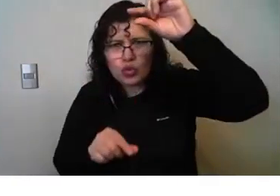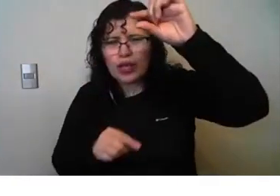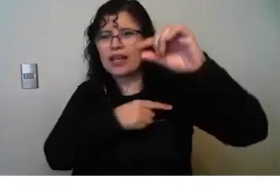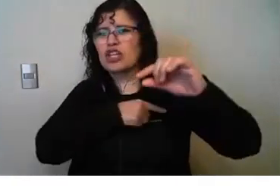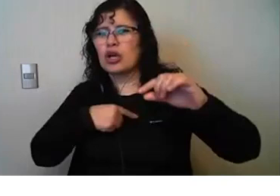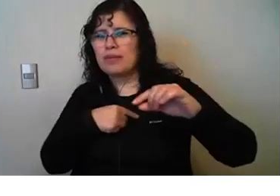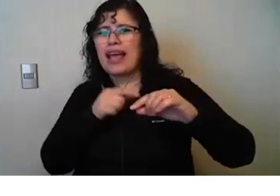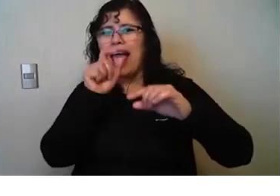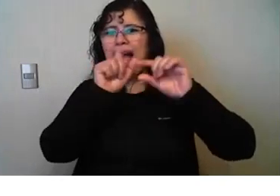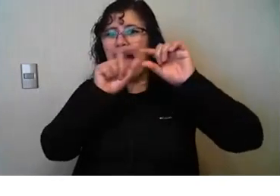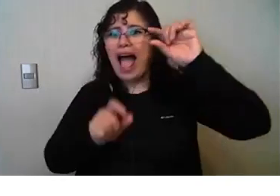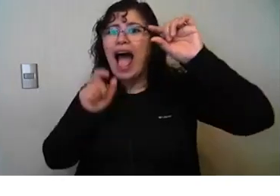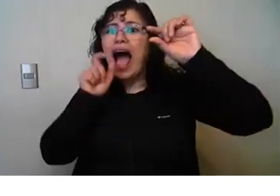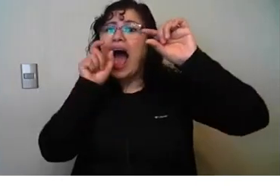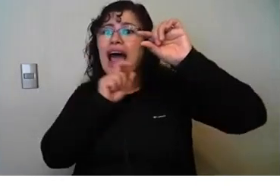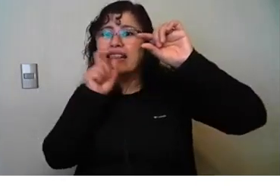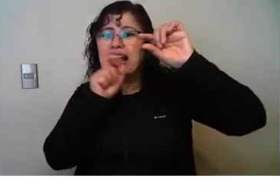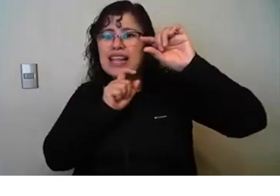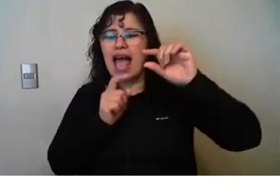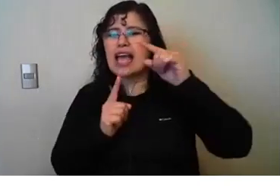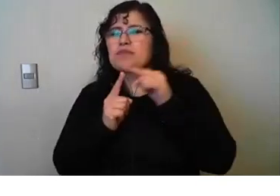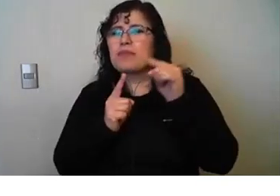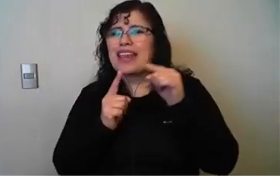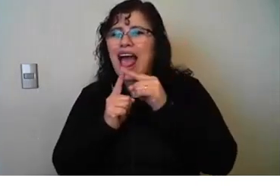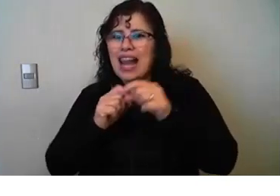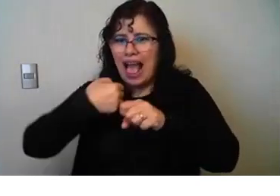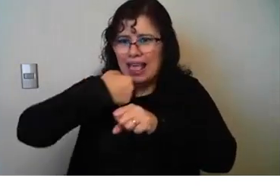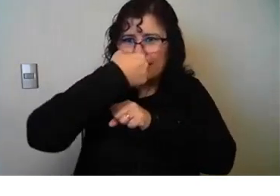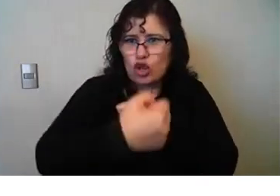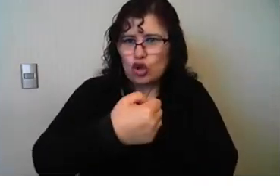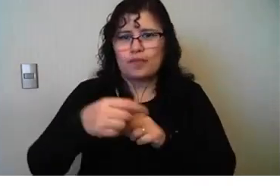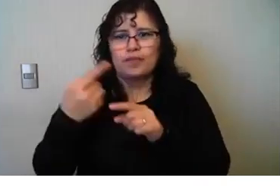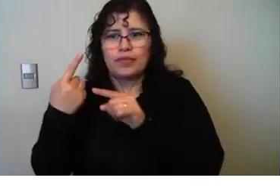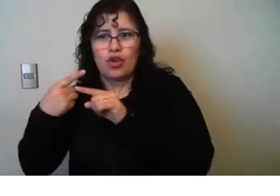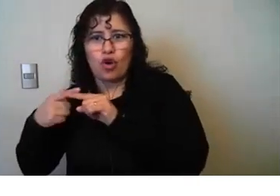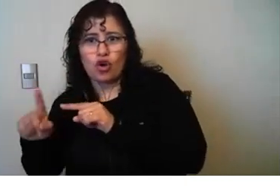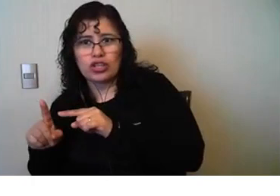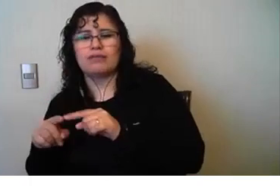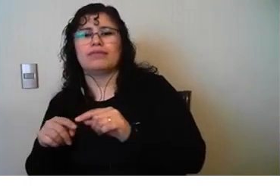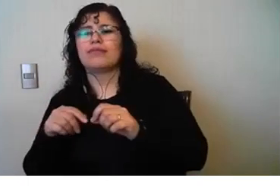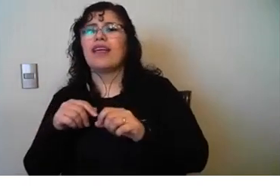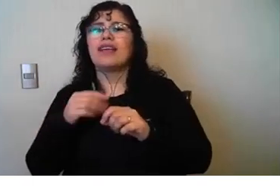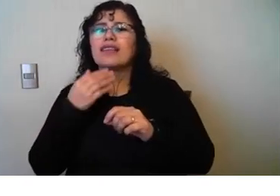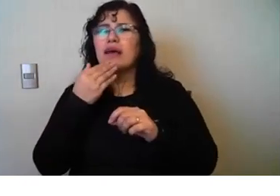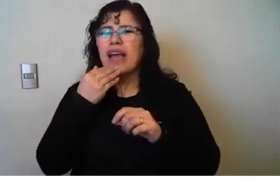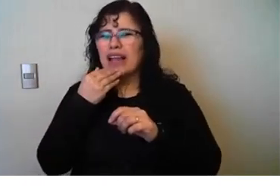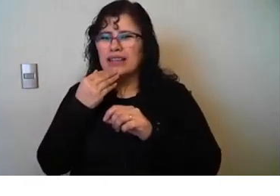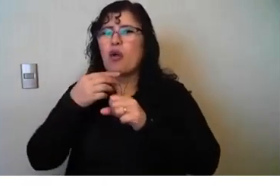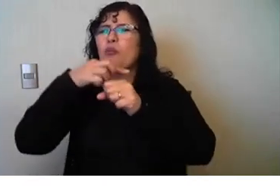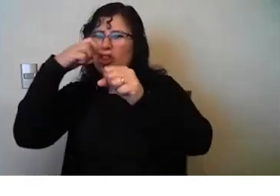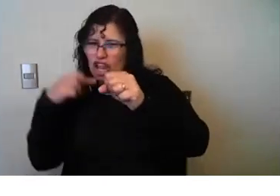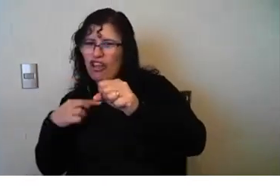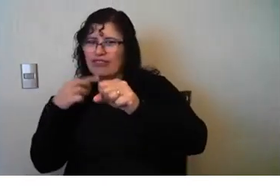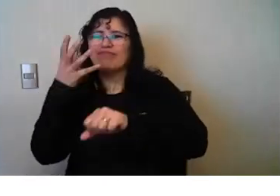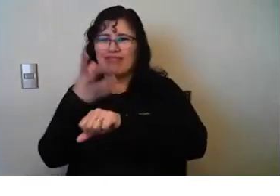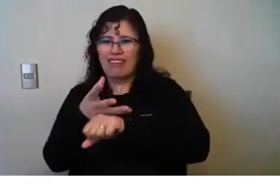anterior, y estas que están acá, que son las arterias espinales posteriores. Ahí, bueno,